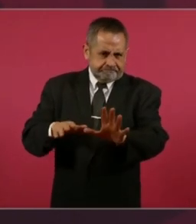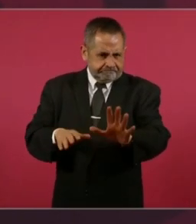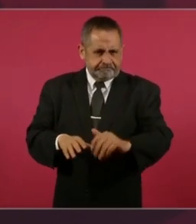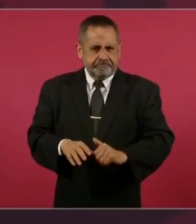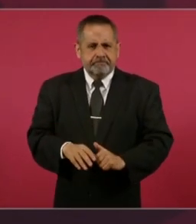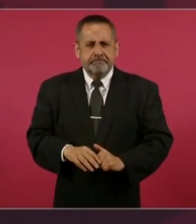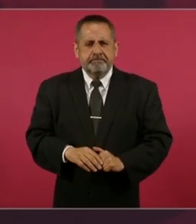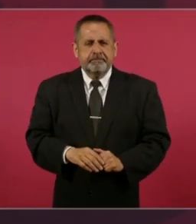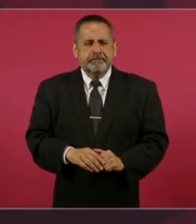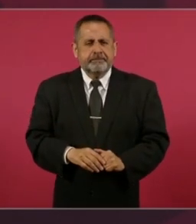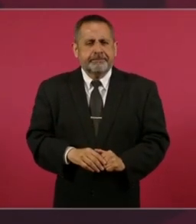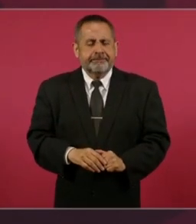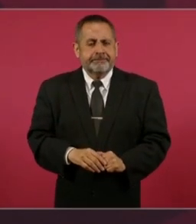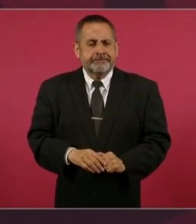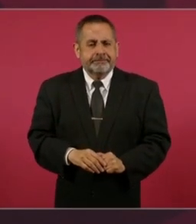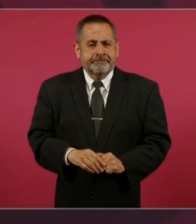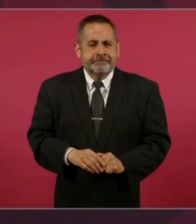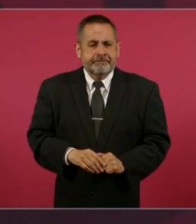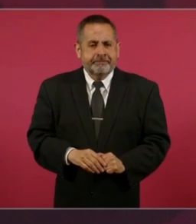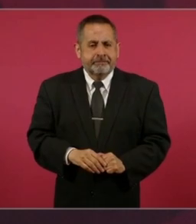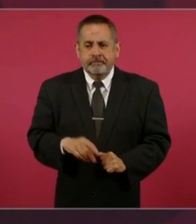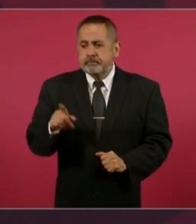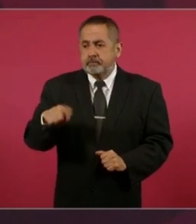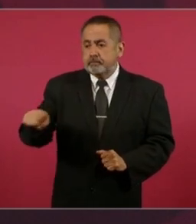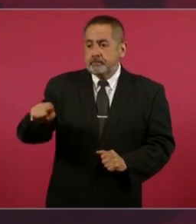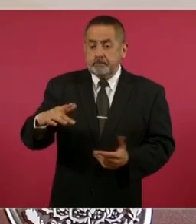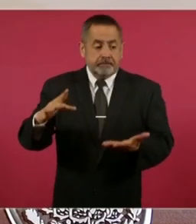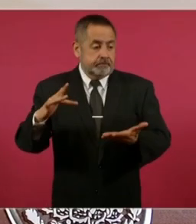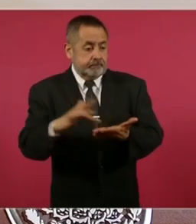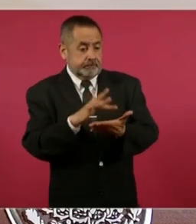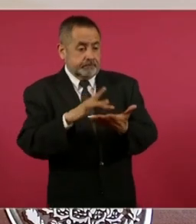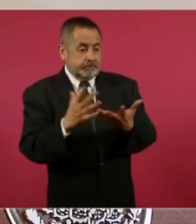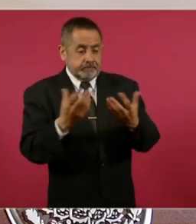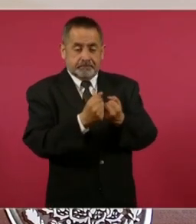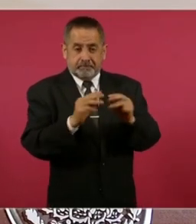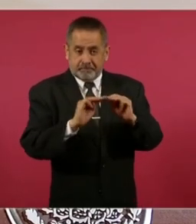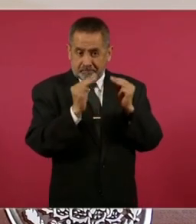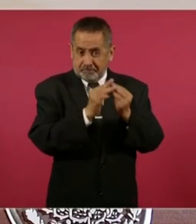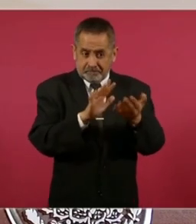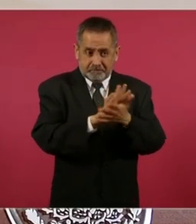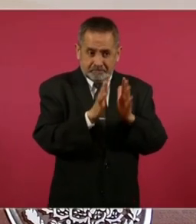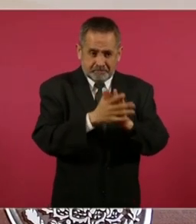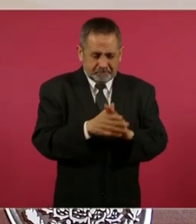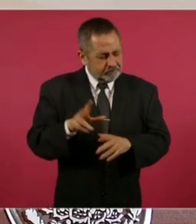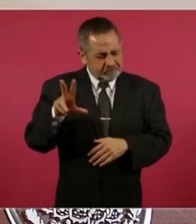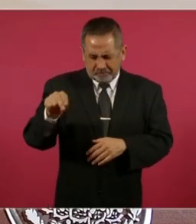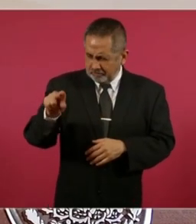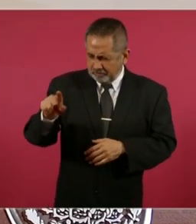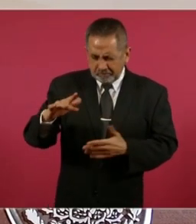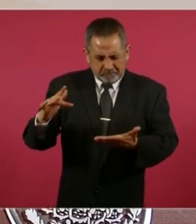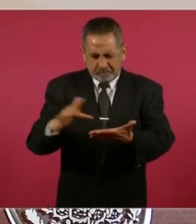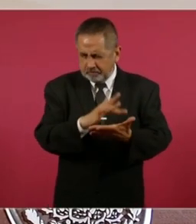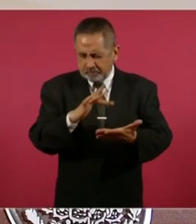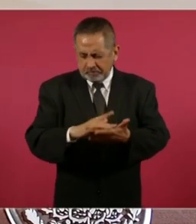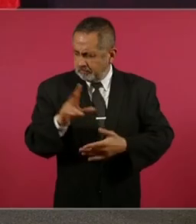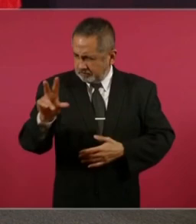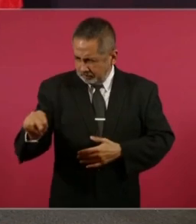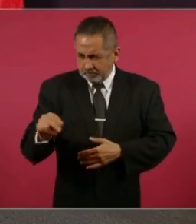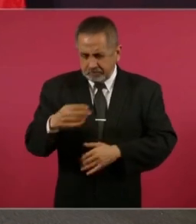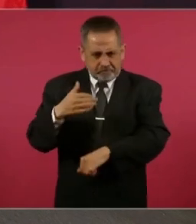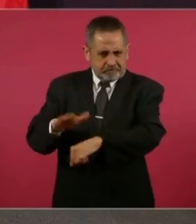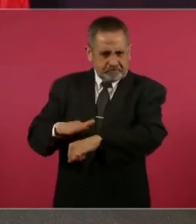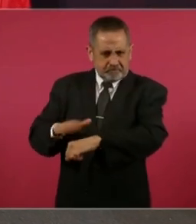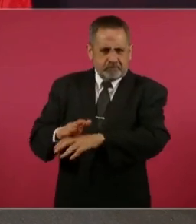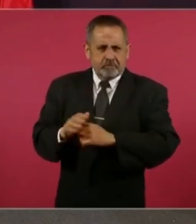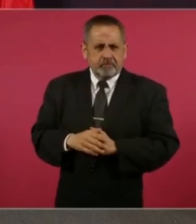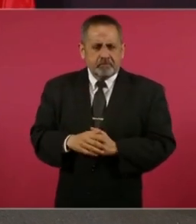que no apoye a las bandas de delincuentes